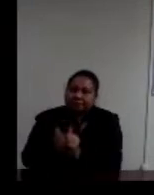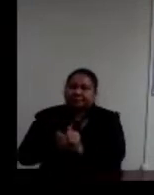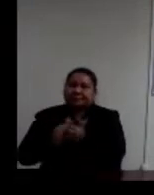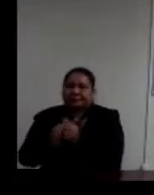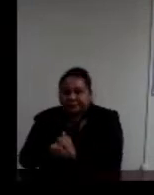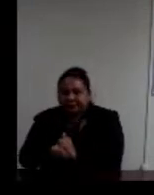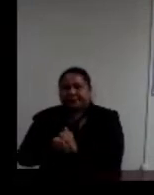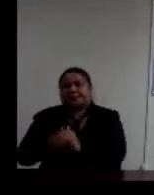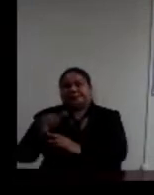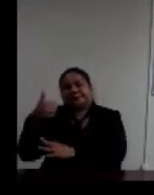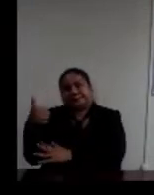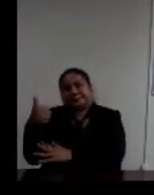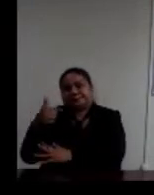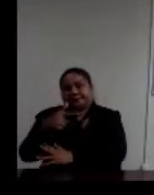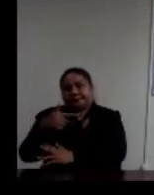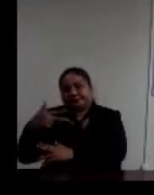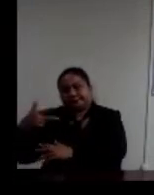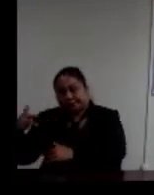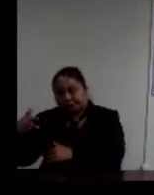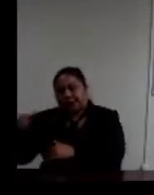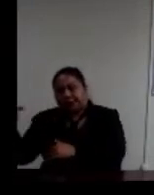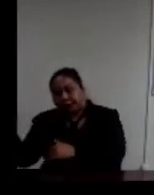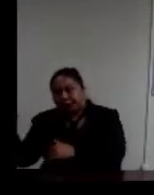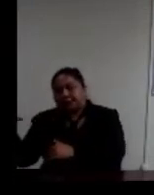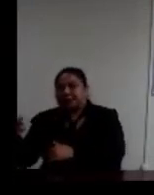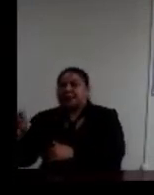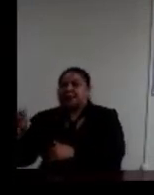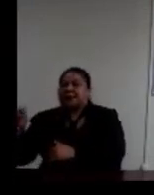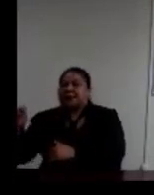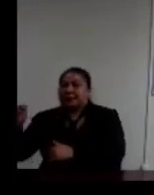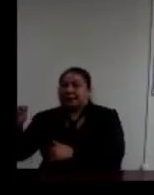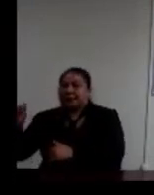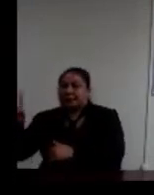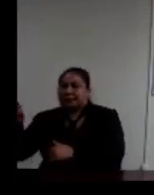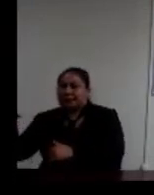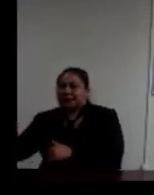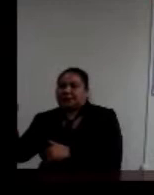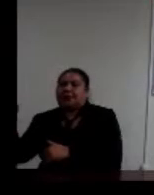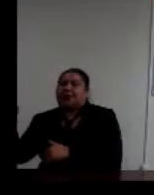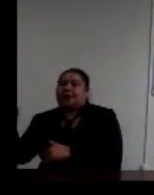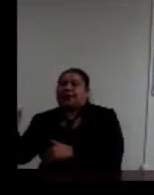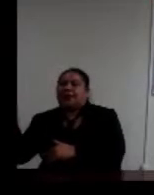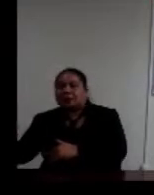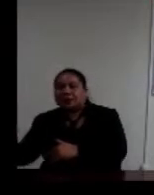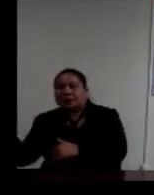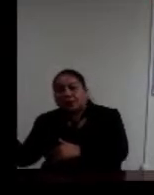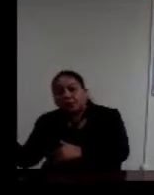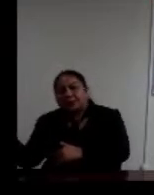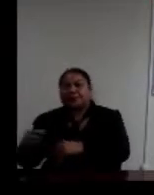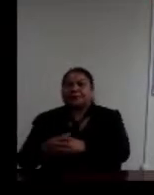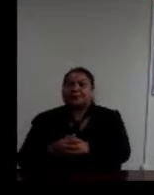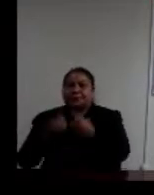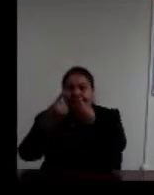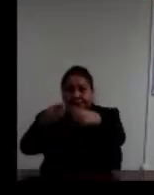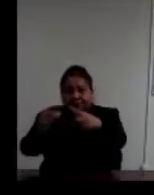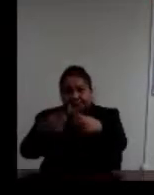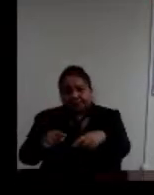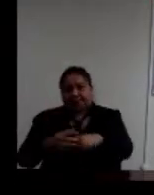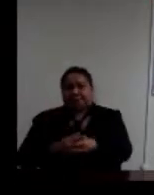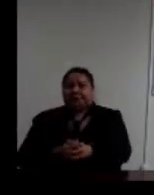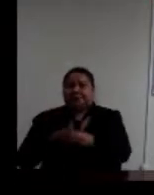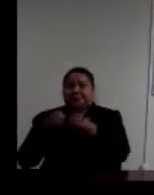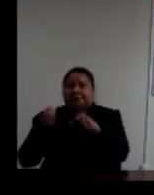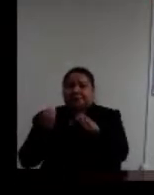tener TDA a los 6 que tener TDA a los 12, tener TDA a los 20, ¿sí? Porque muchos de nosotros decimos que